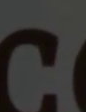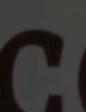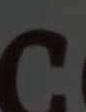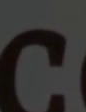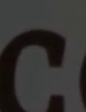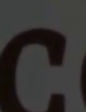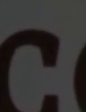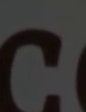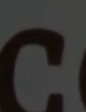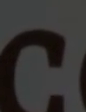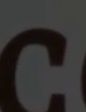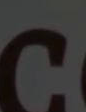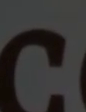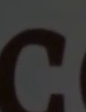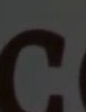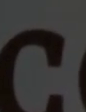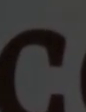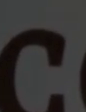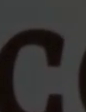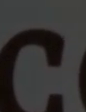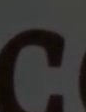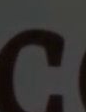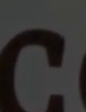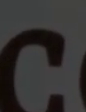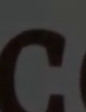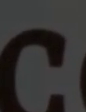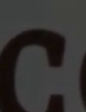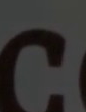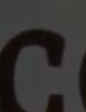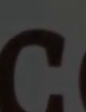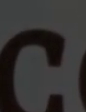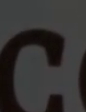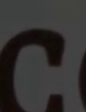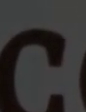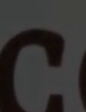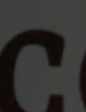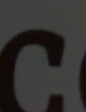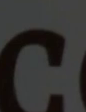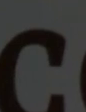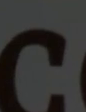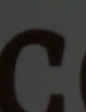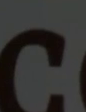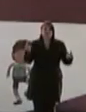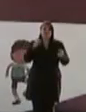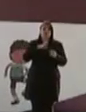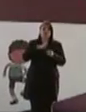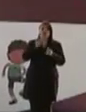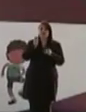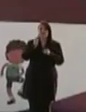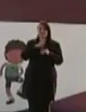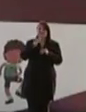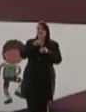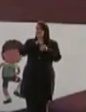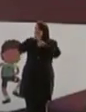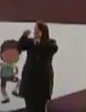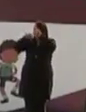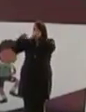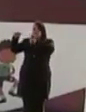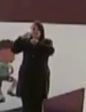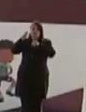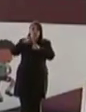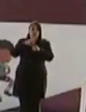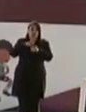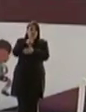apoyar a los más pobres, a los niños, niñas y jóvenes de las zonas urbanas más